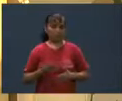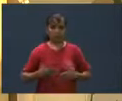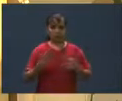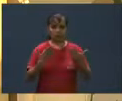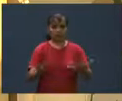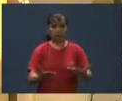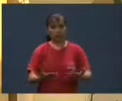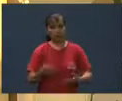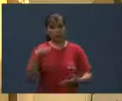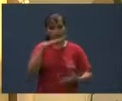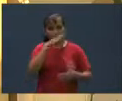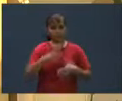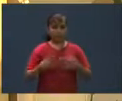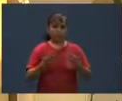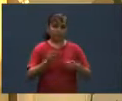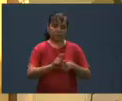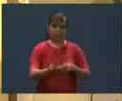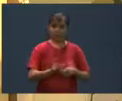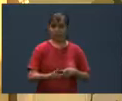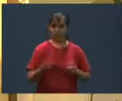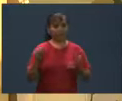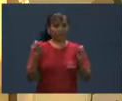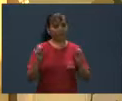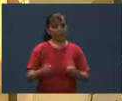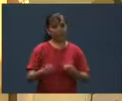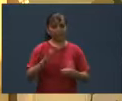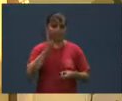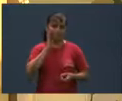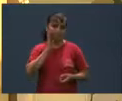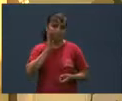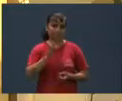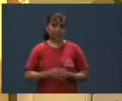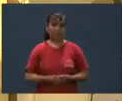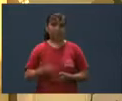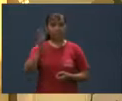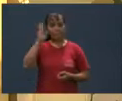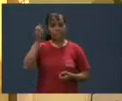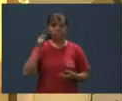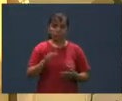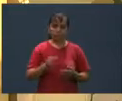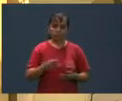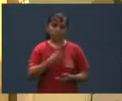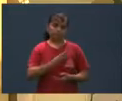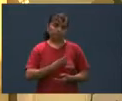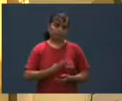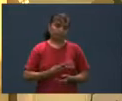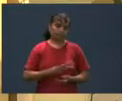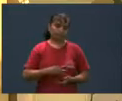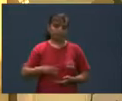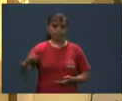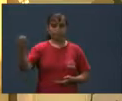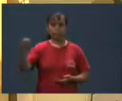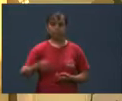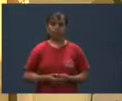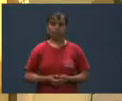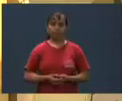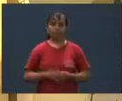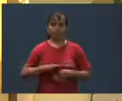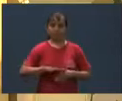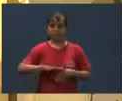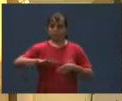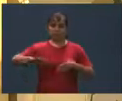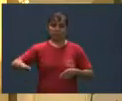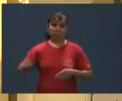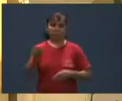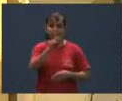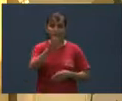final no soy capaz de darlo. Y por eso se va triste. Ser desprendidos, no